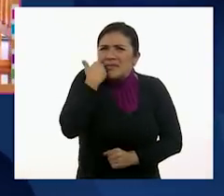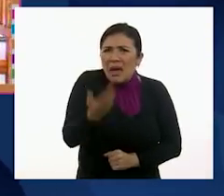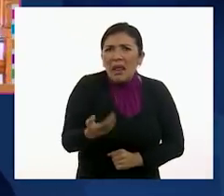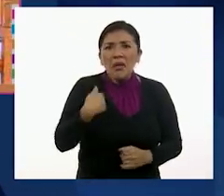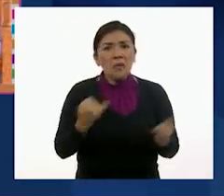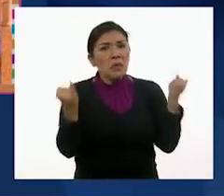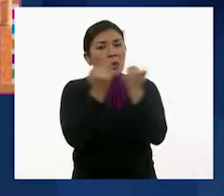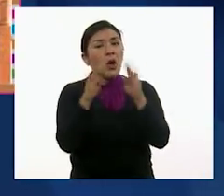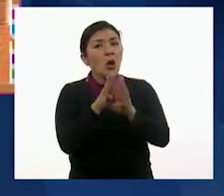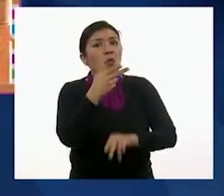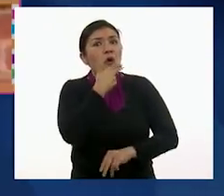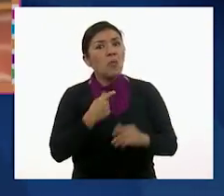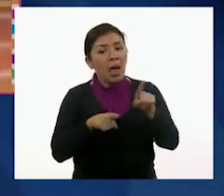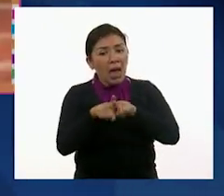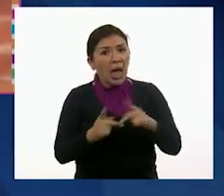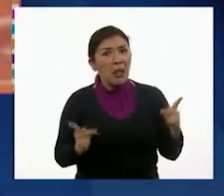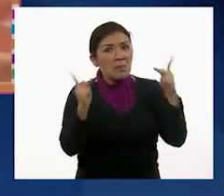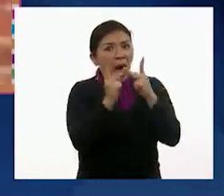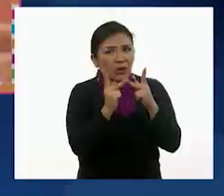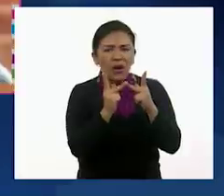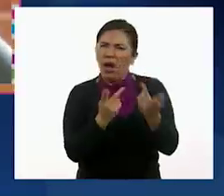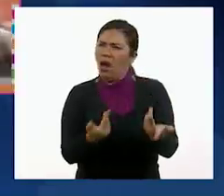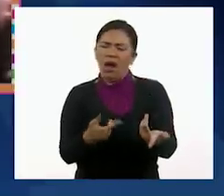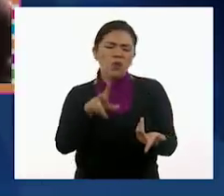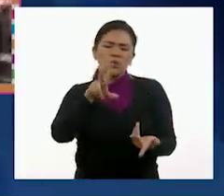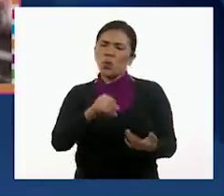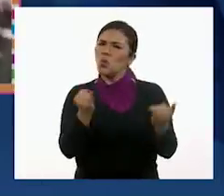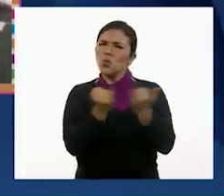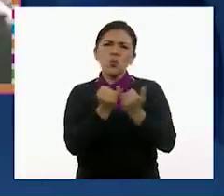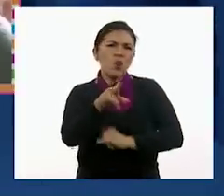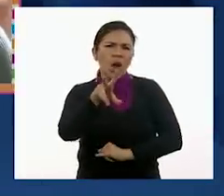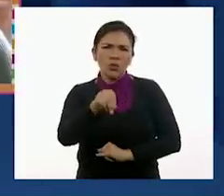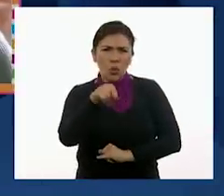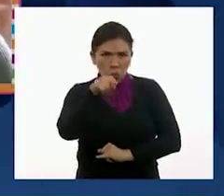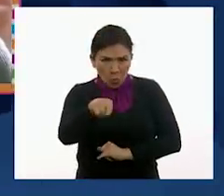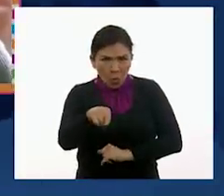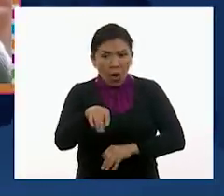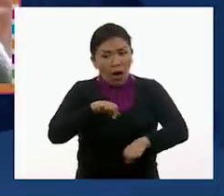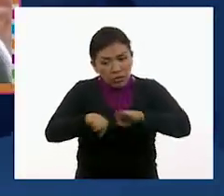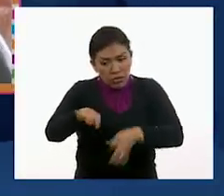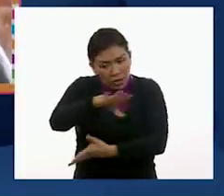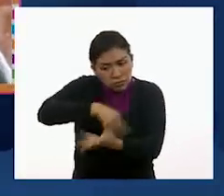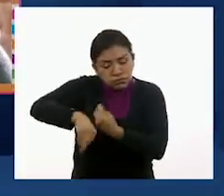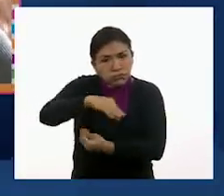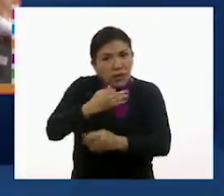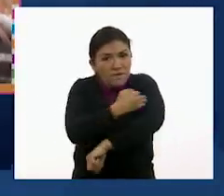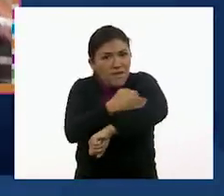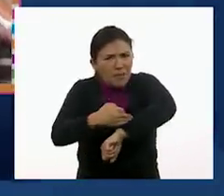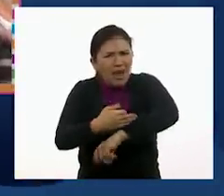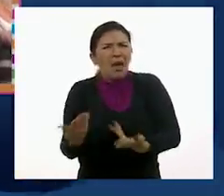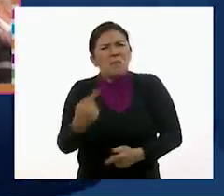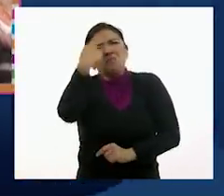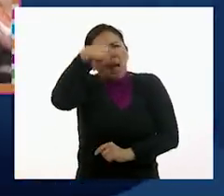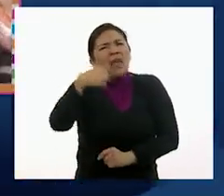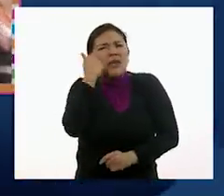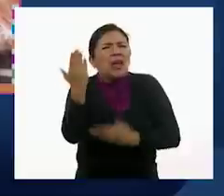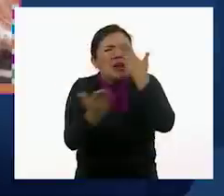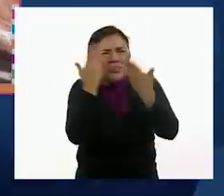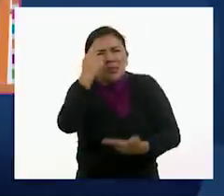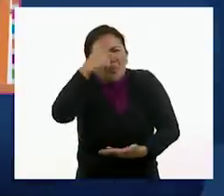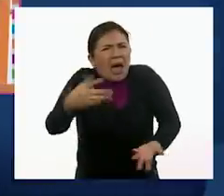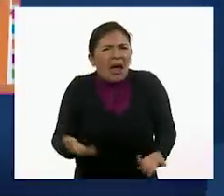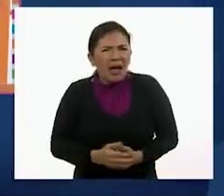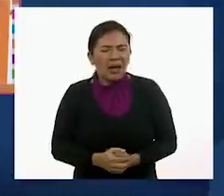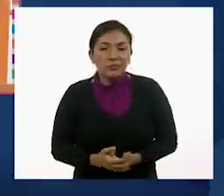está comparando con su hermano. No es lo mismo, Tere. Tú no vas a mantener una familia. ¿Para qué quieres hacer una carrera?